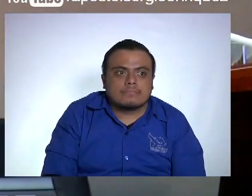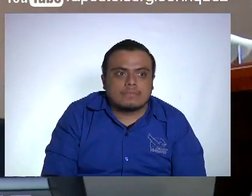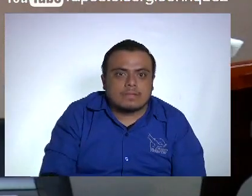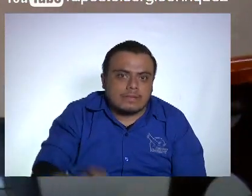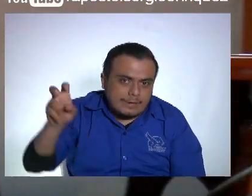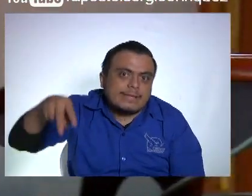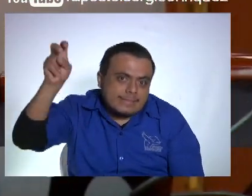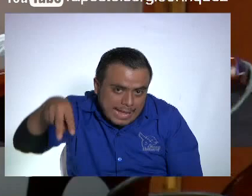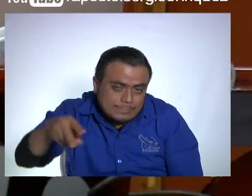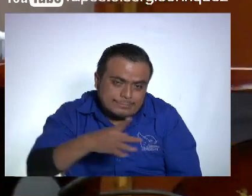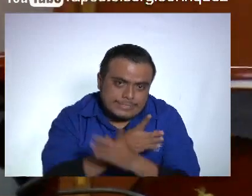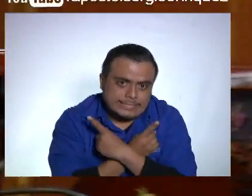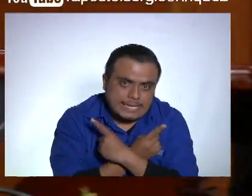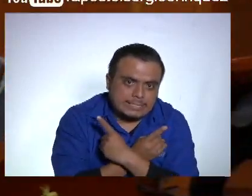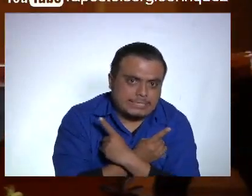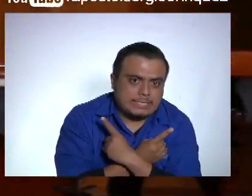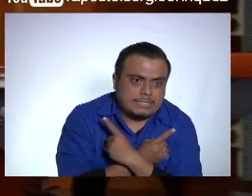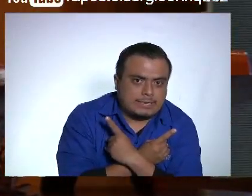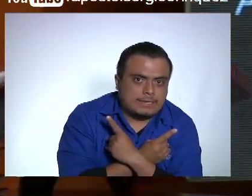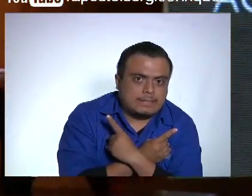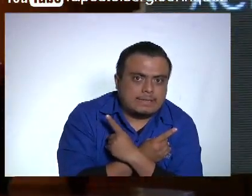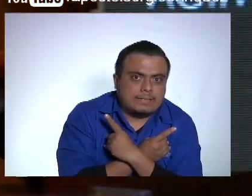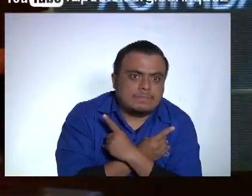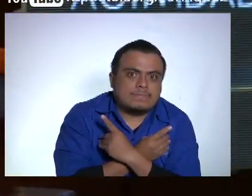Necesitamos descansar.